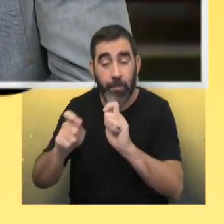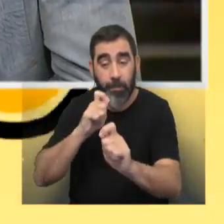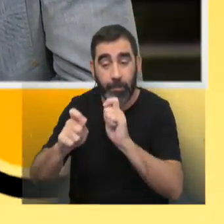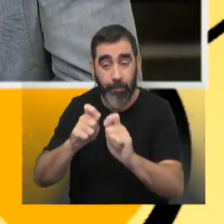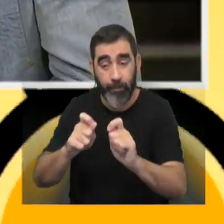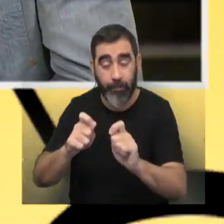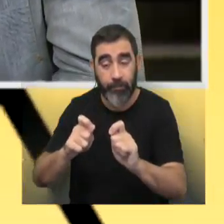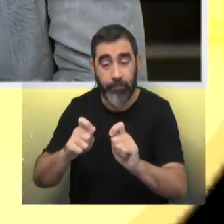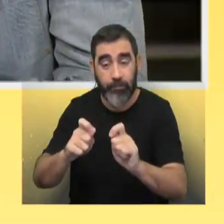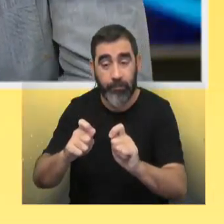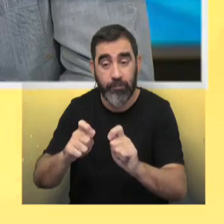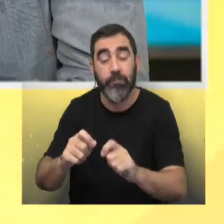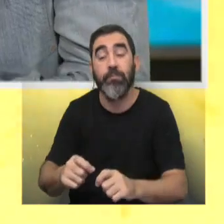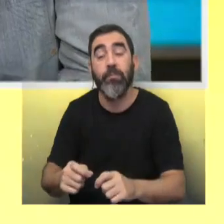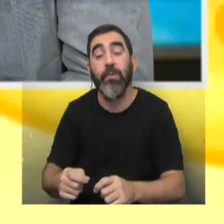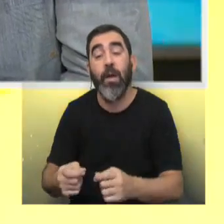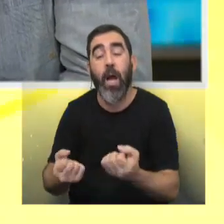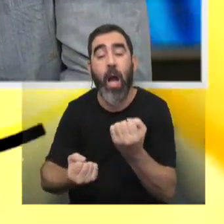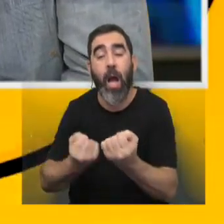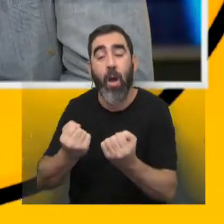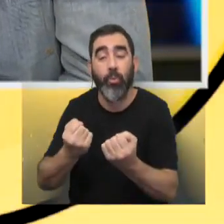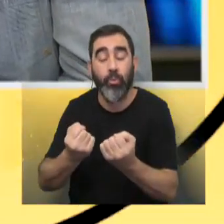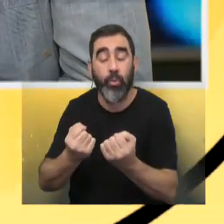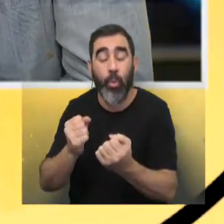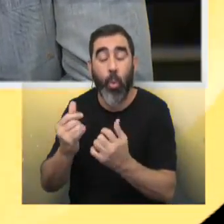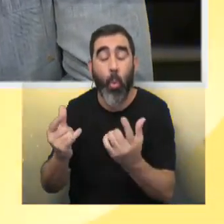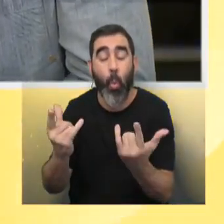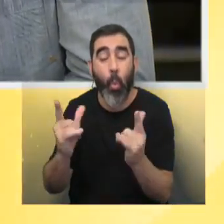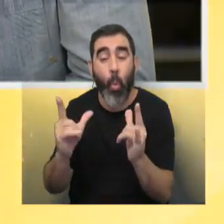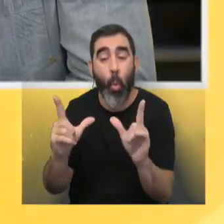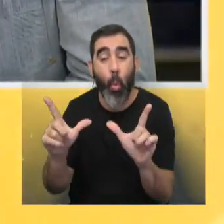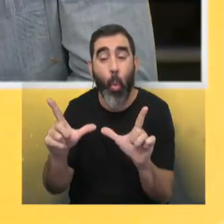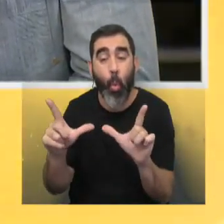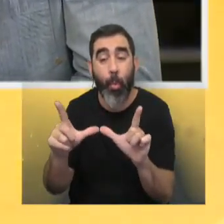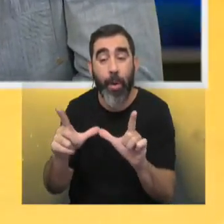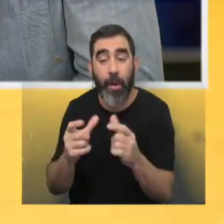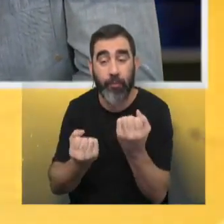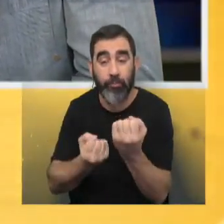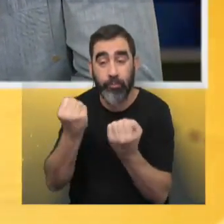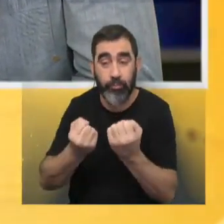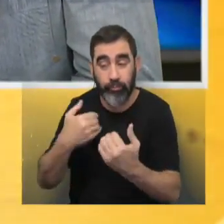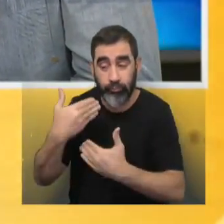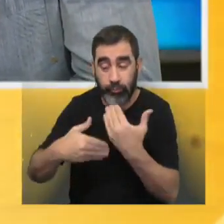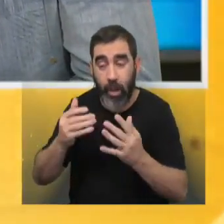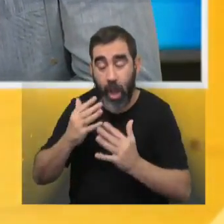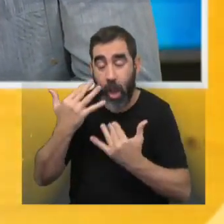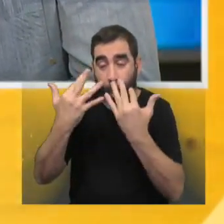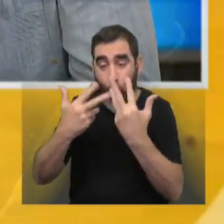de el auto autónomo de Uber, que creo que esas cosas dispararon un poco.